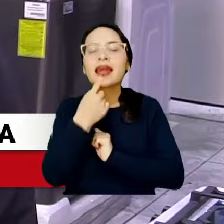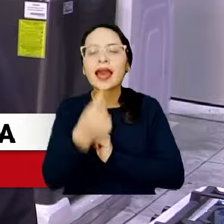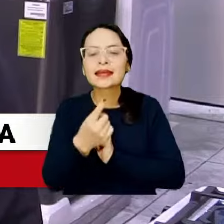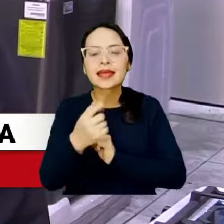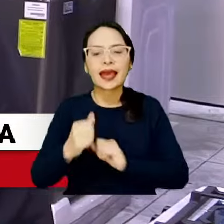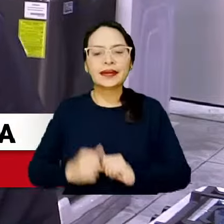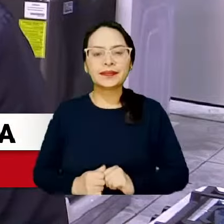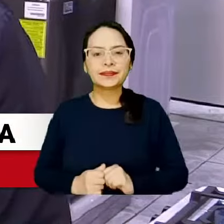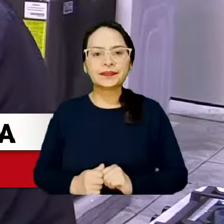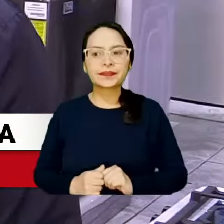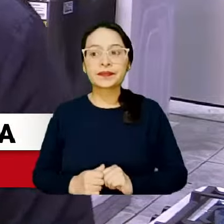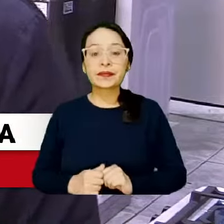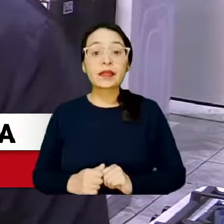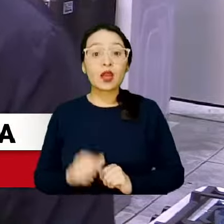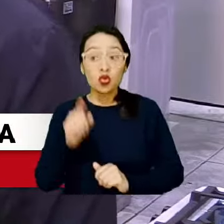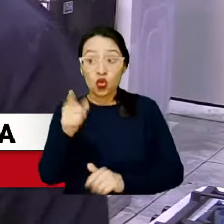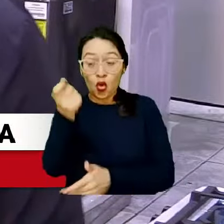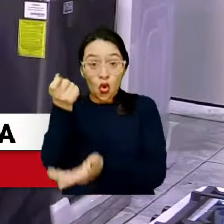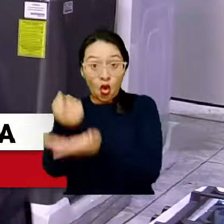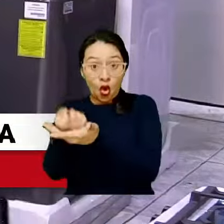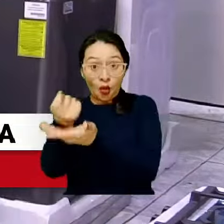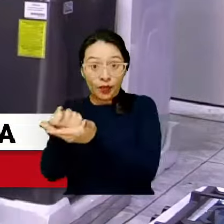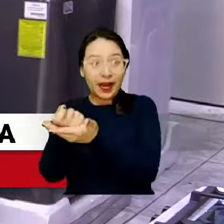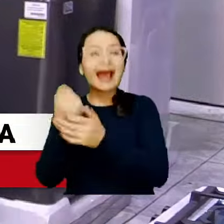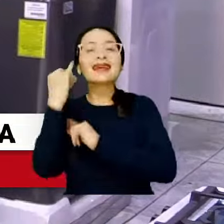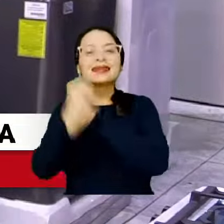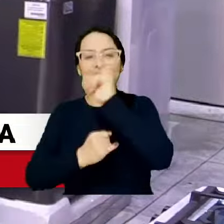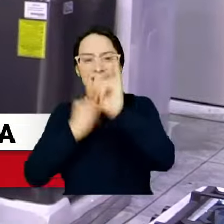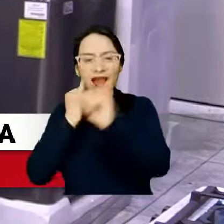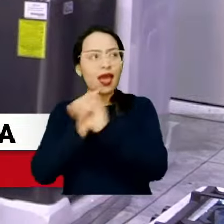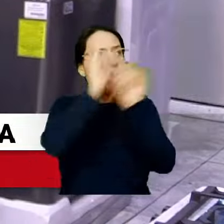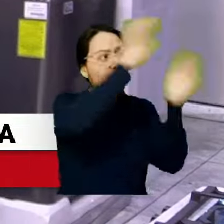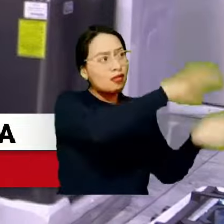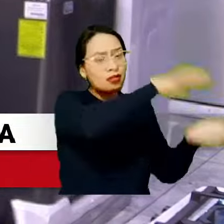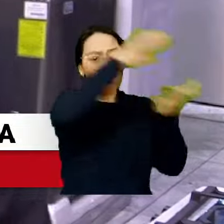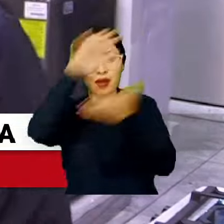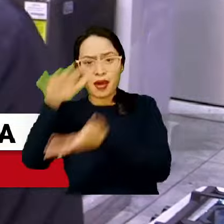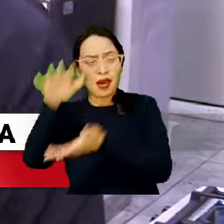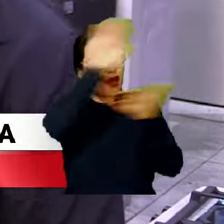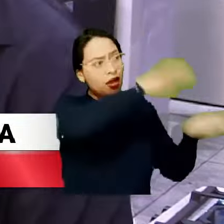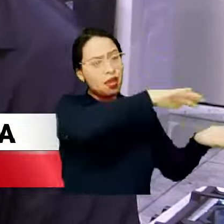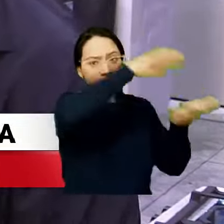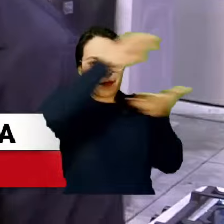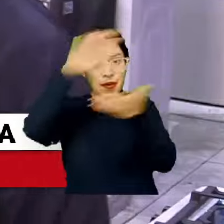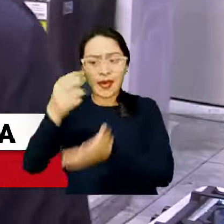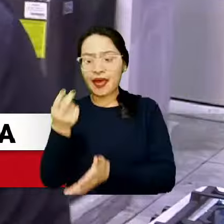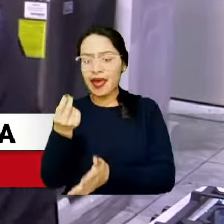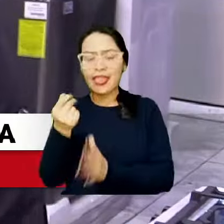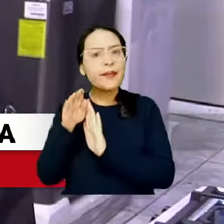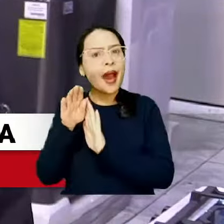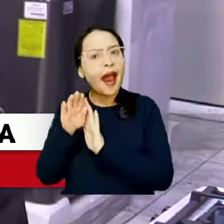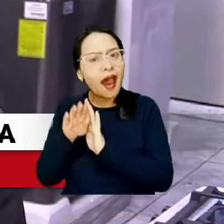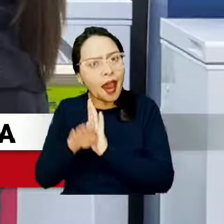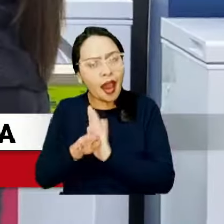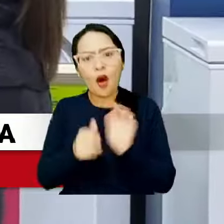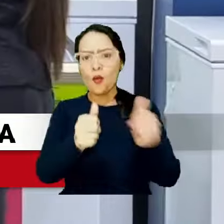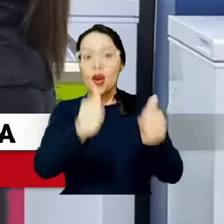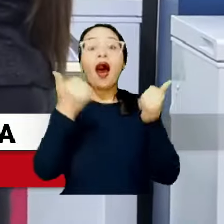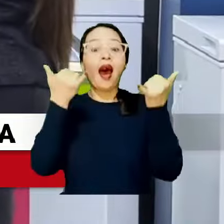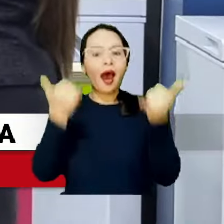reducción en aranceles para sus productos importados. Entonces, de una u otra forma se ha compensado y ahorita la tecnología está a súper buen